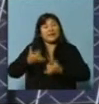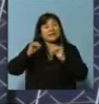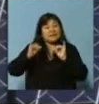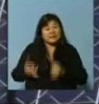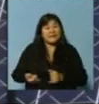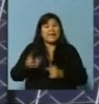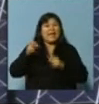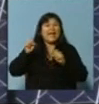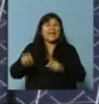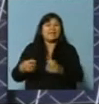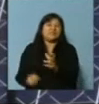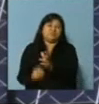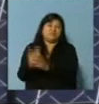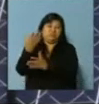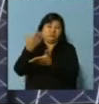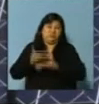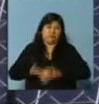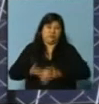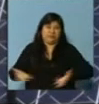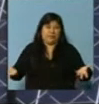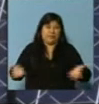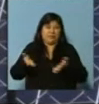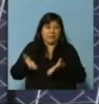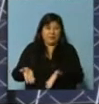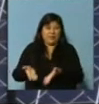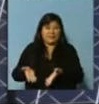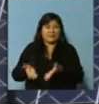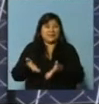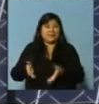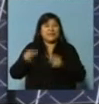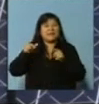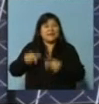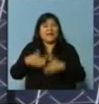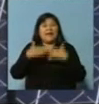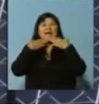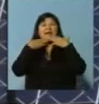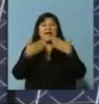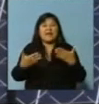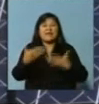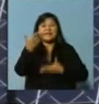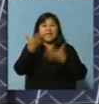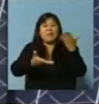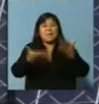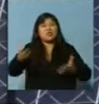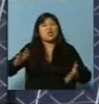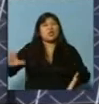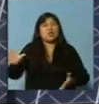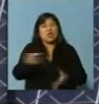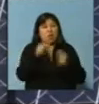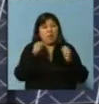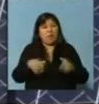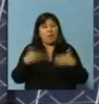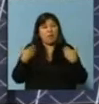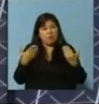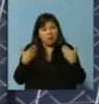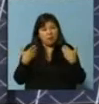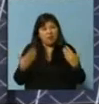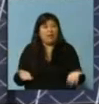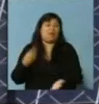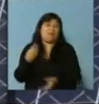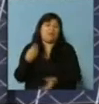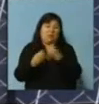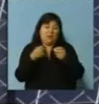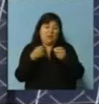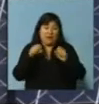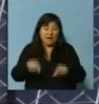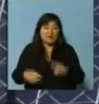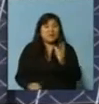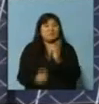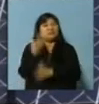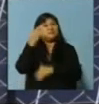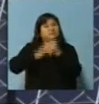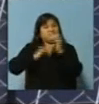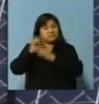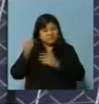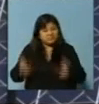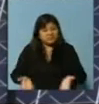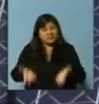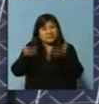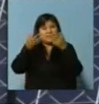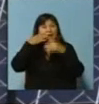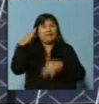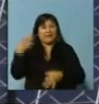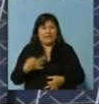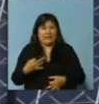Desde ya agradecerlo a todas las personas que hicieron posible para que pueda ser esta obra una realidad.